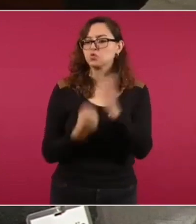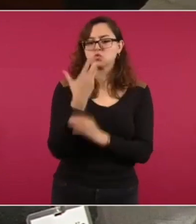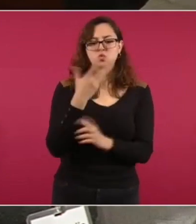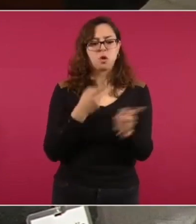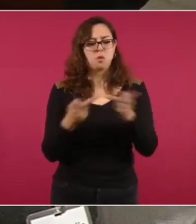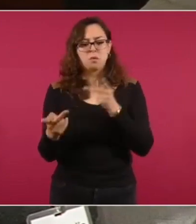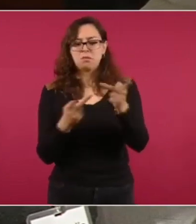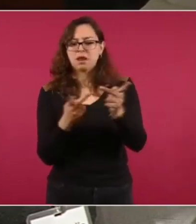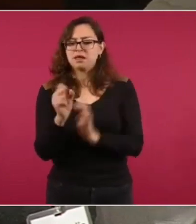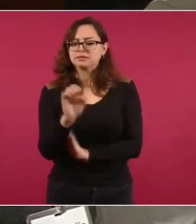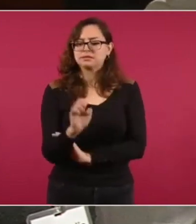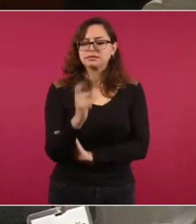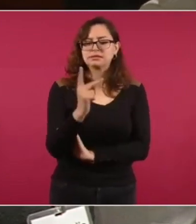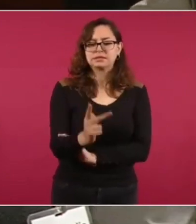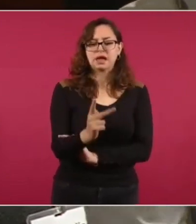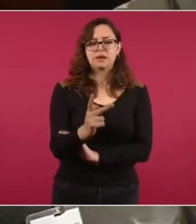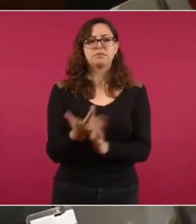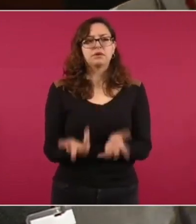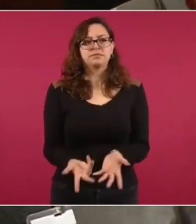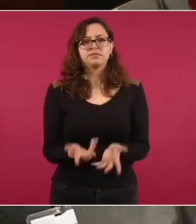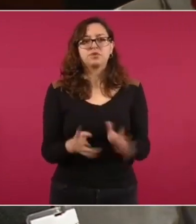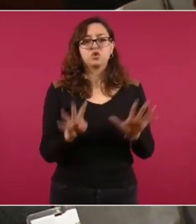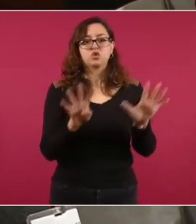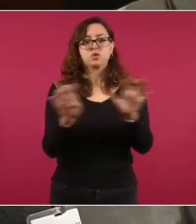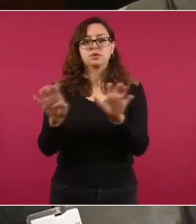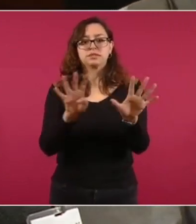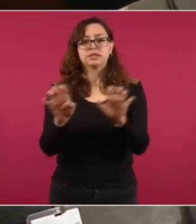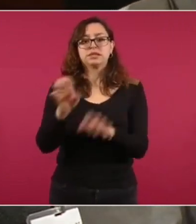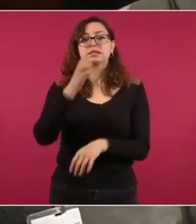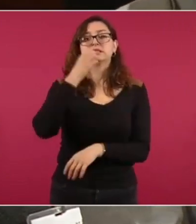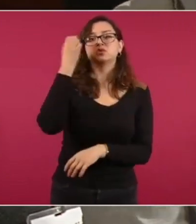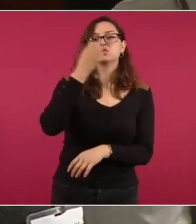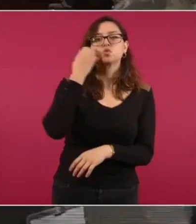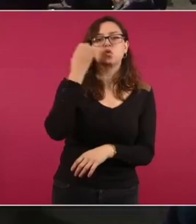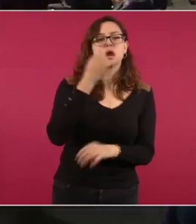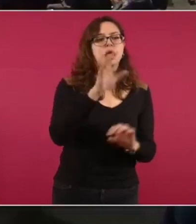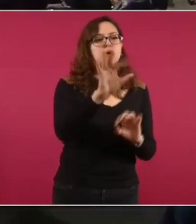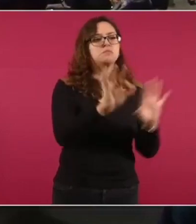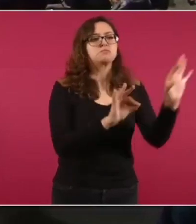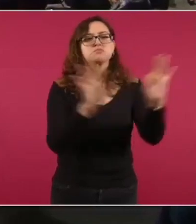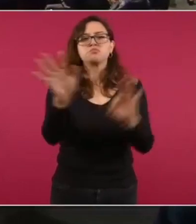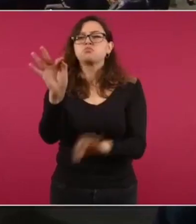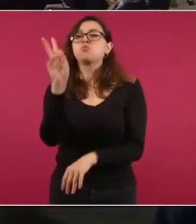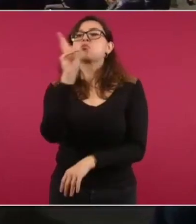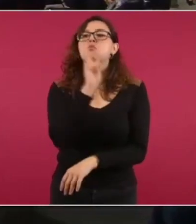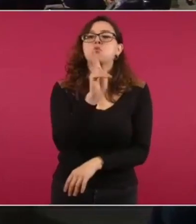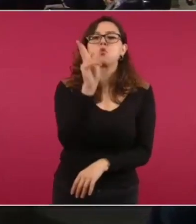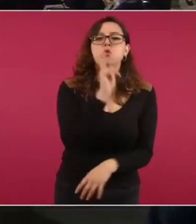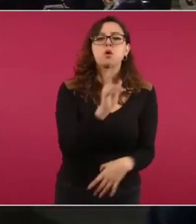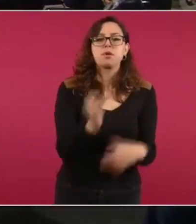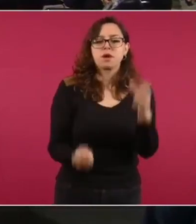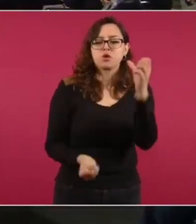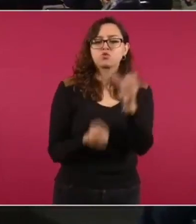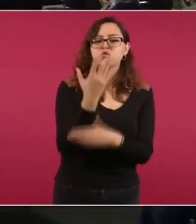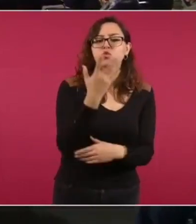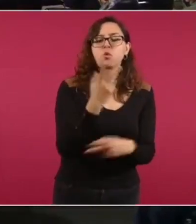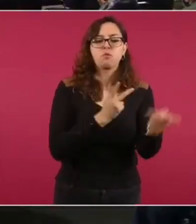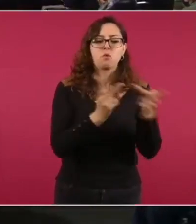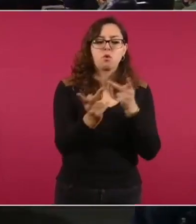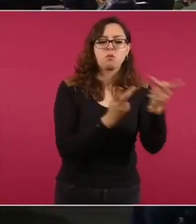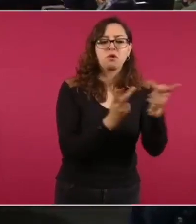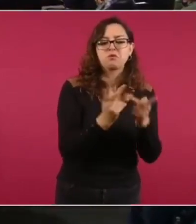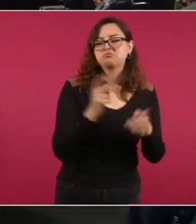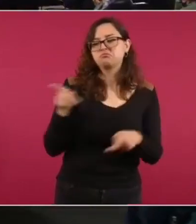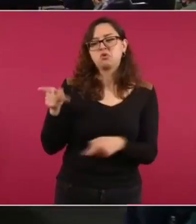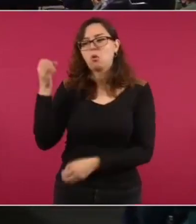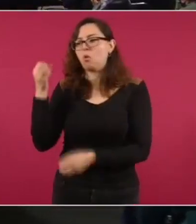educativo de la SEP en 960 escuelas que representan un plan piloto precisamente para echar a andar este